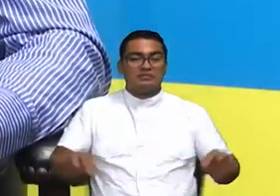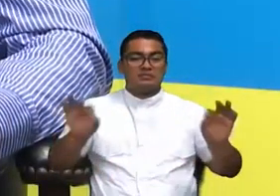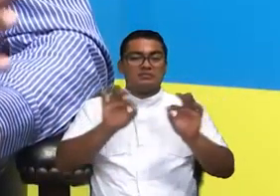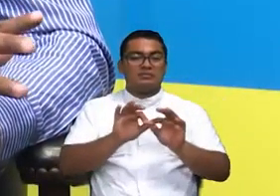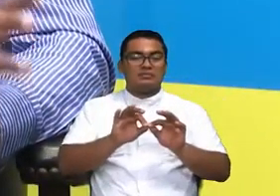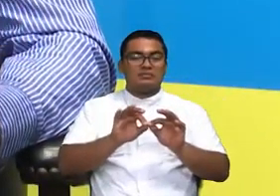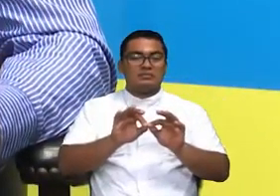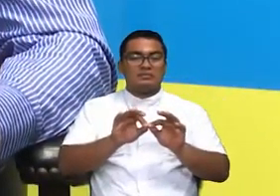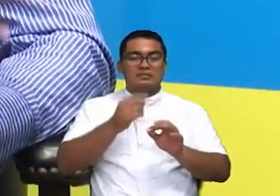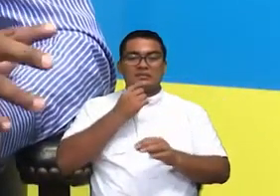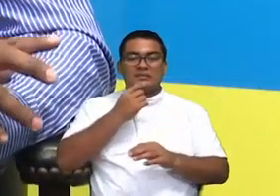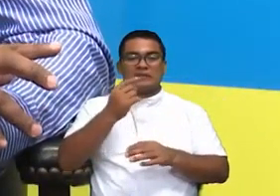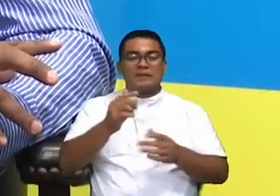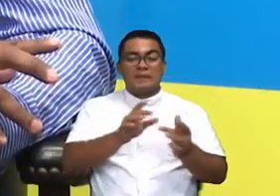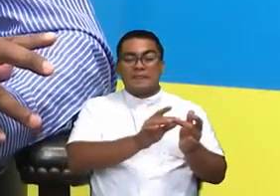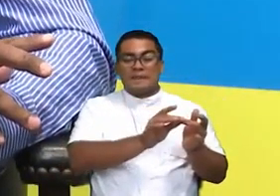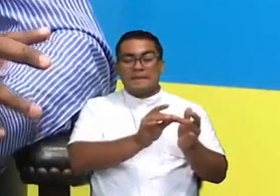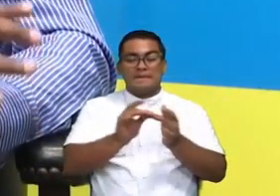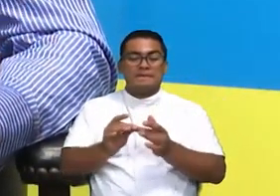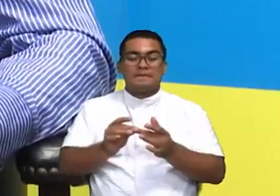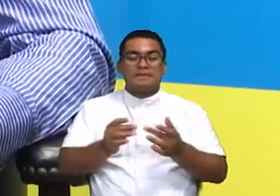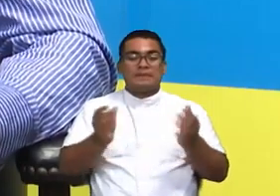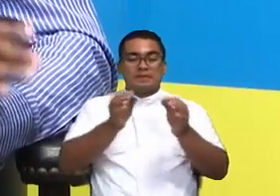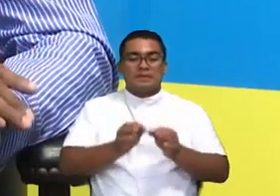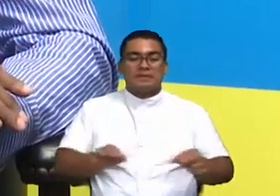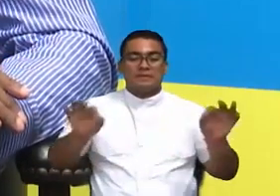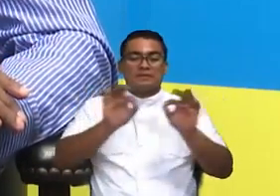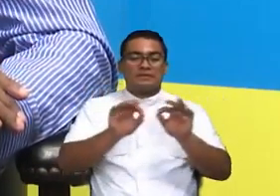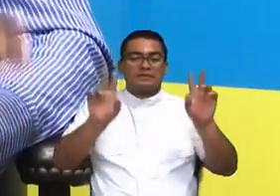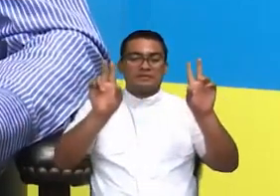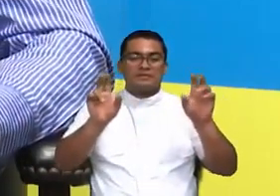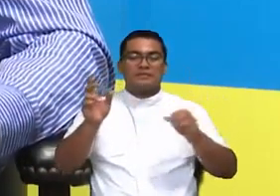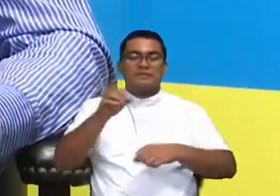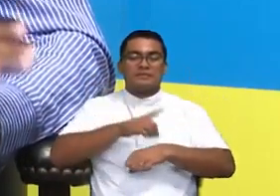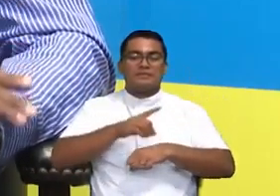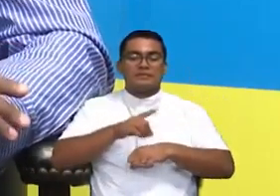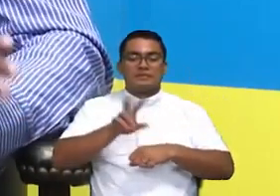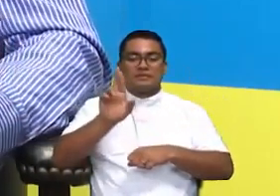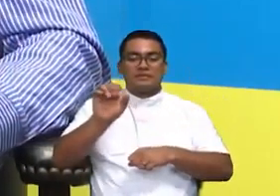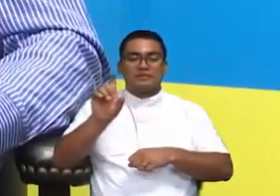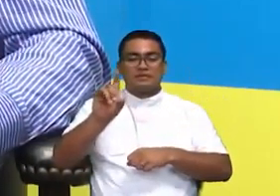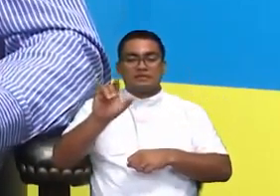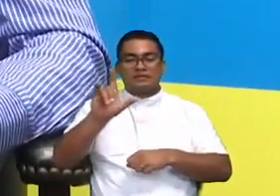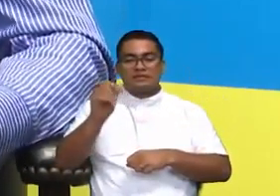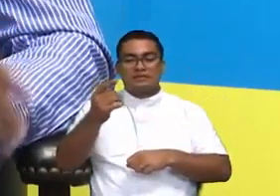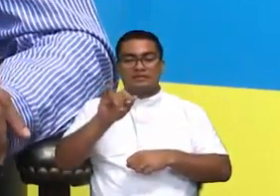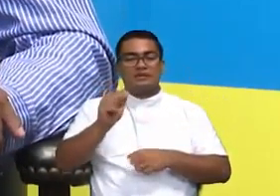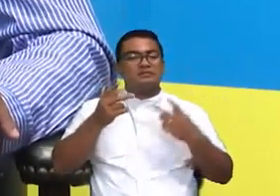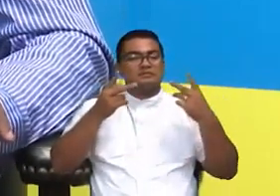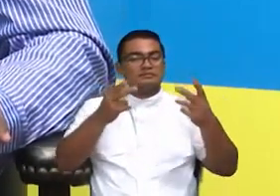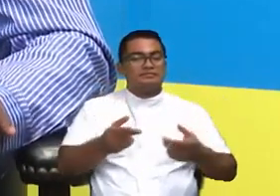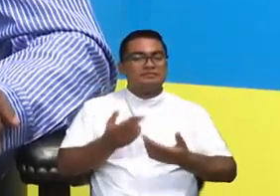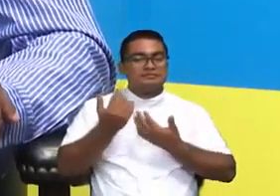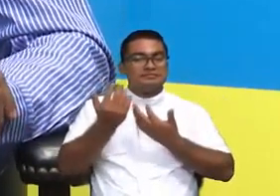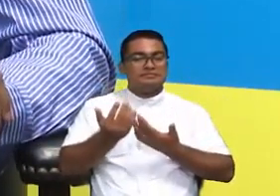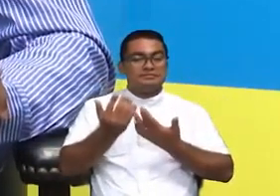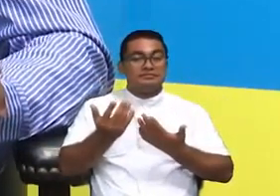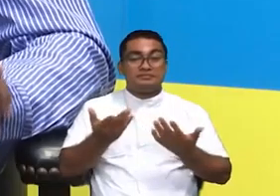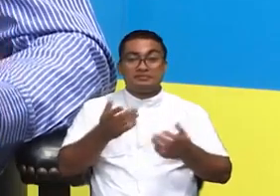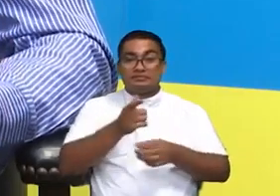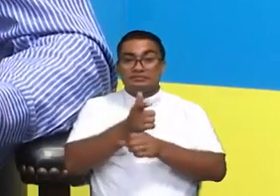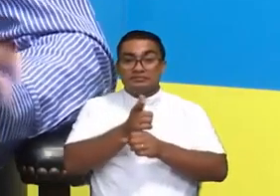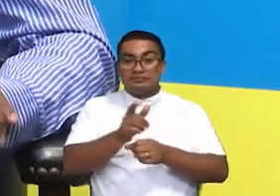de esta especialidad fundamental en la medicina como es la radiología. Nos vamos a una pausa. Usted no le cambie